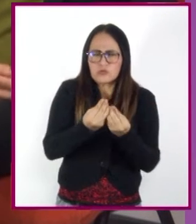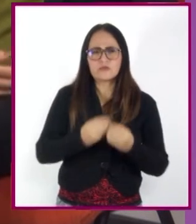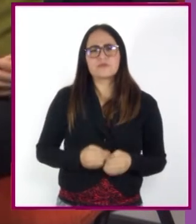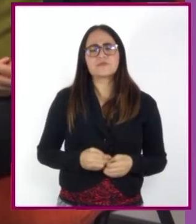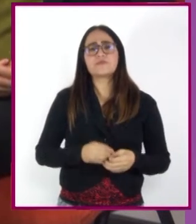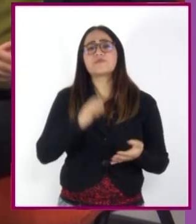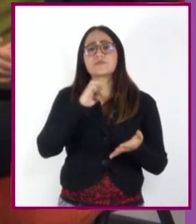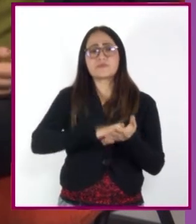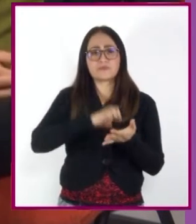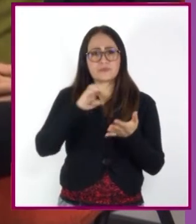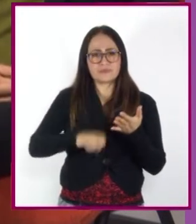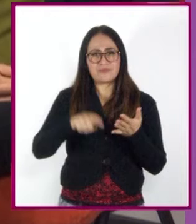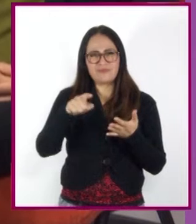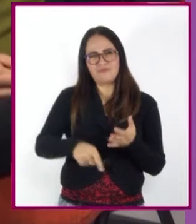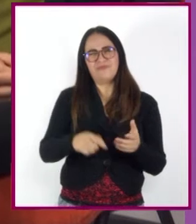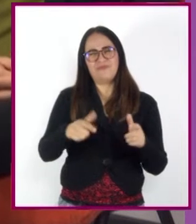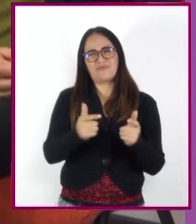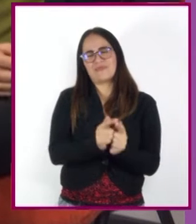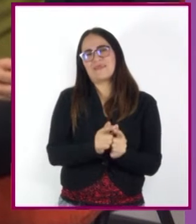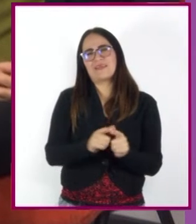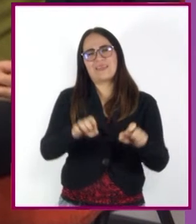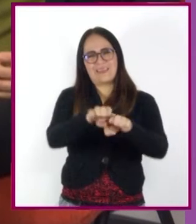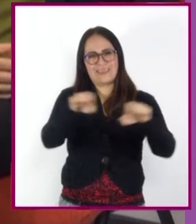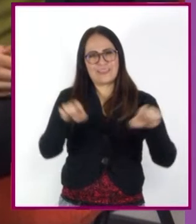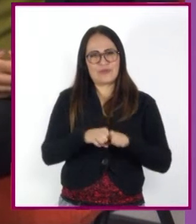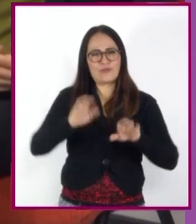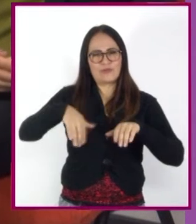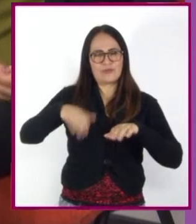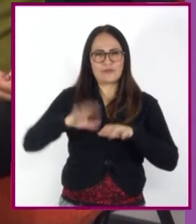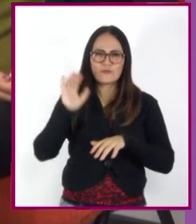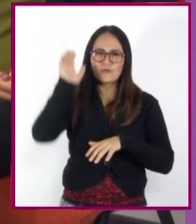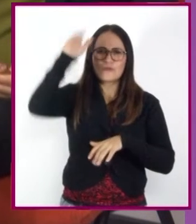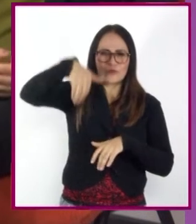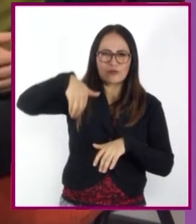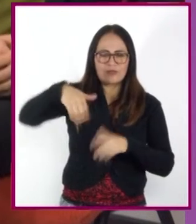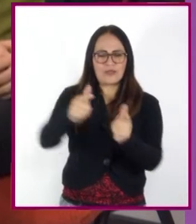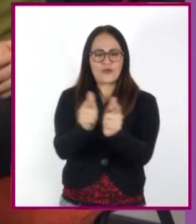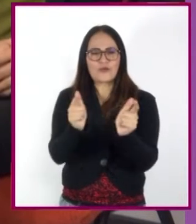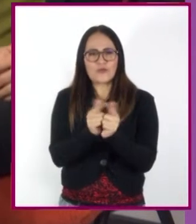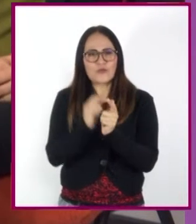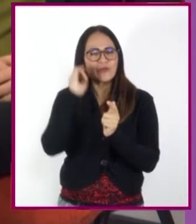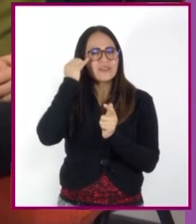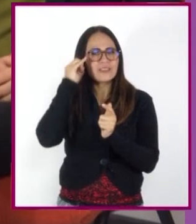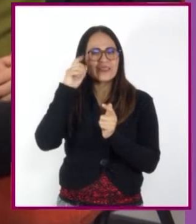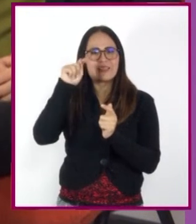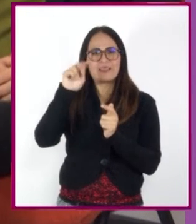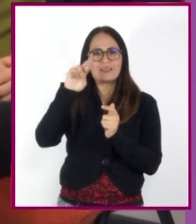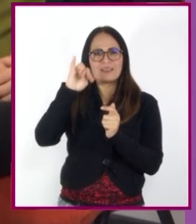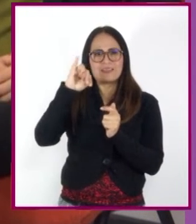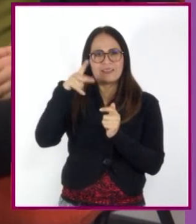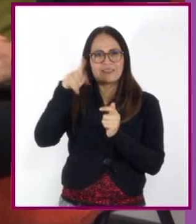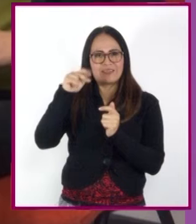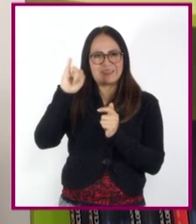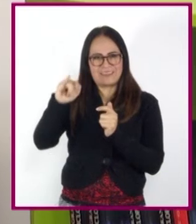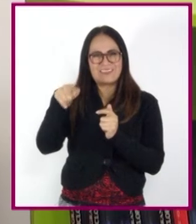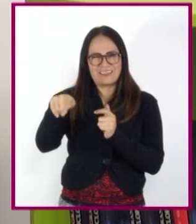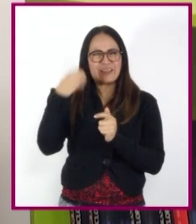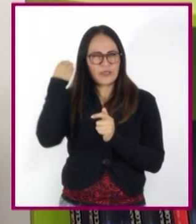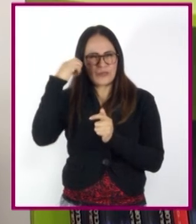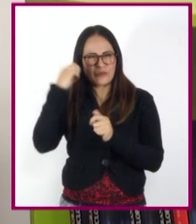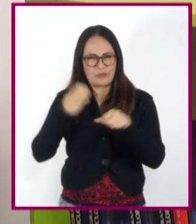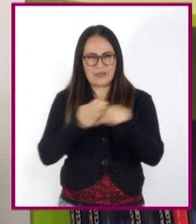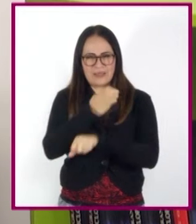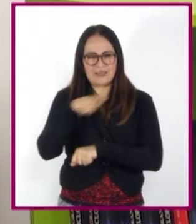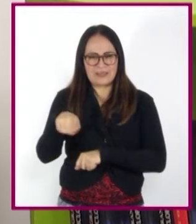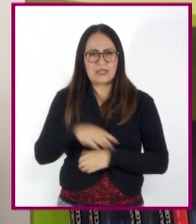ello es el equipo de básquetbol de niños y niñas adolescentes triquis en un pueblo originario del estado de Oaxaca. Si no